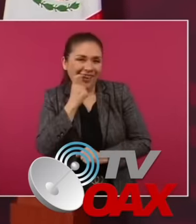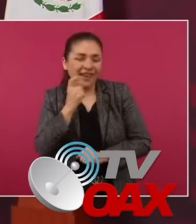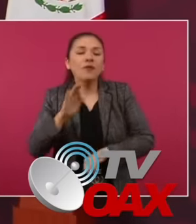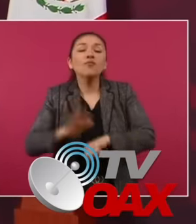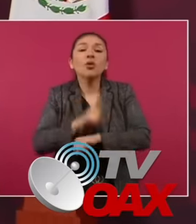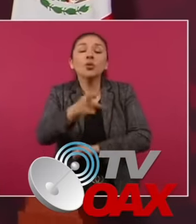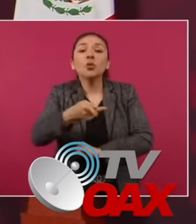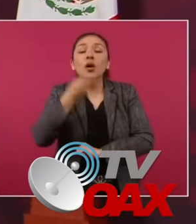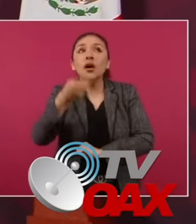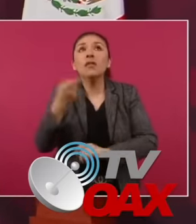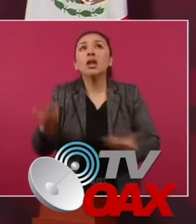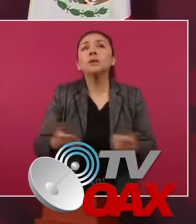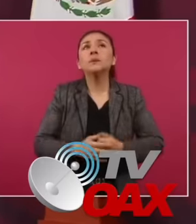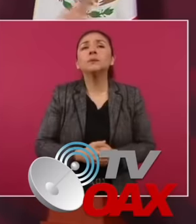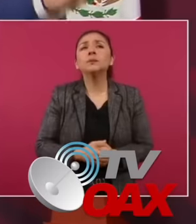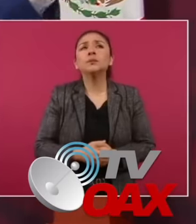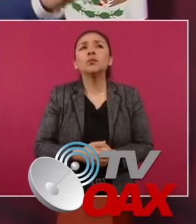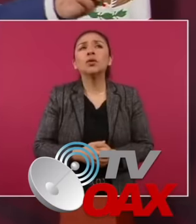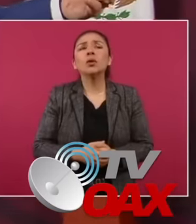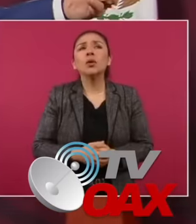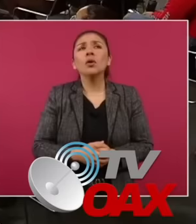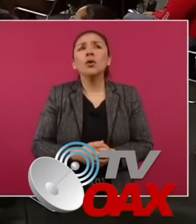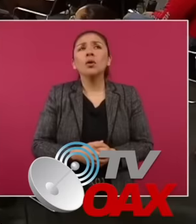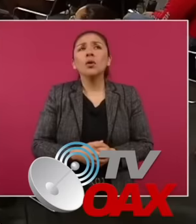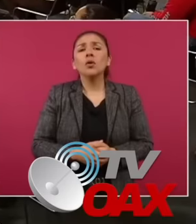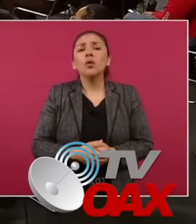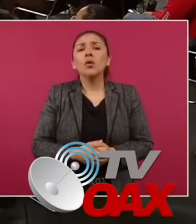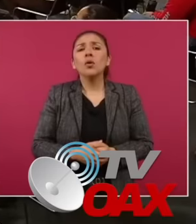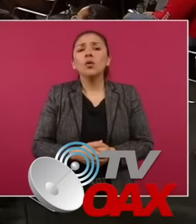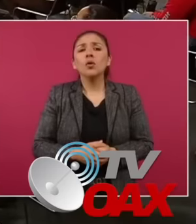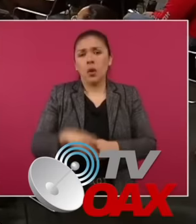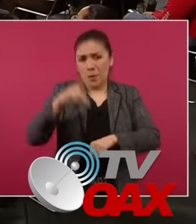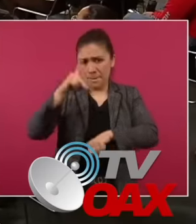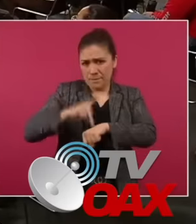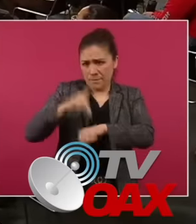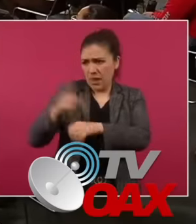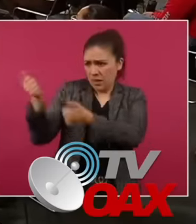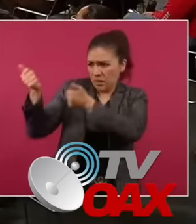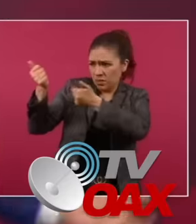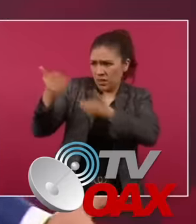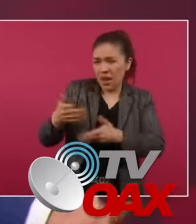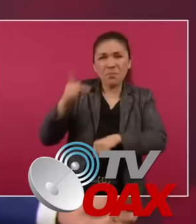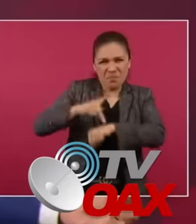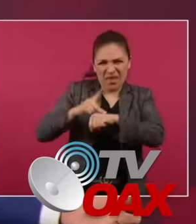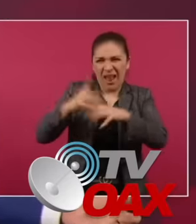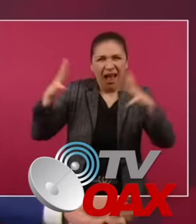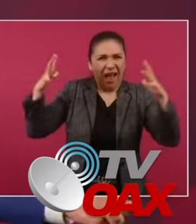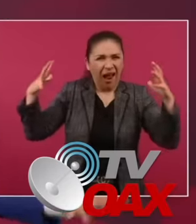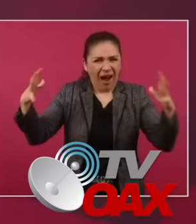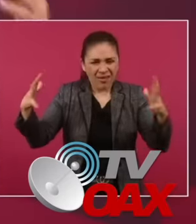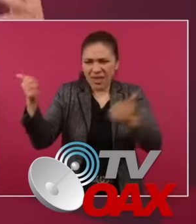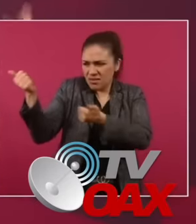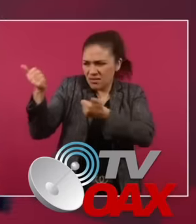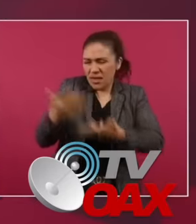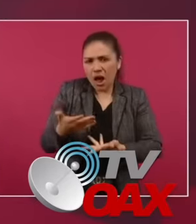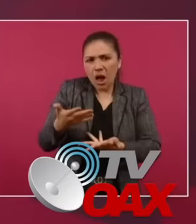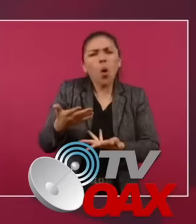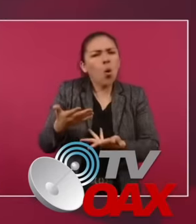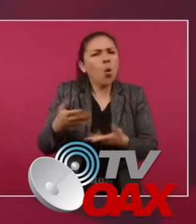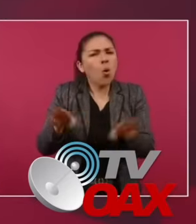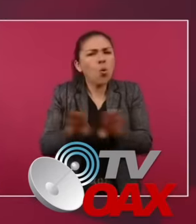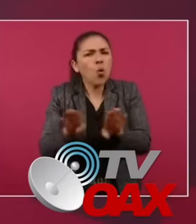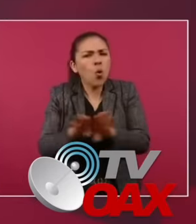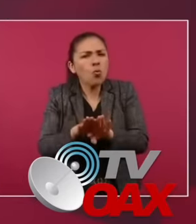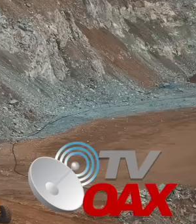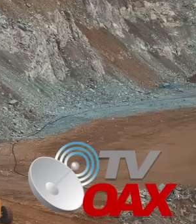Dices, ¿cómo traen la roca grande? ¿Sí? Y de esa roca solo